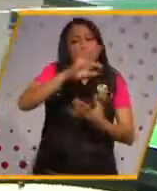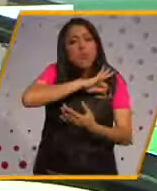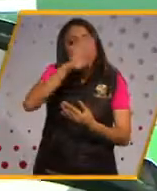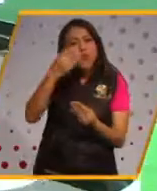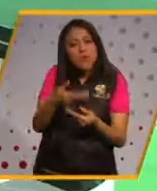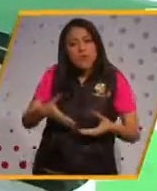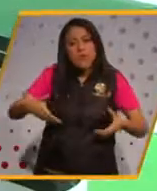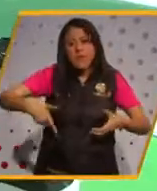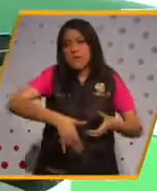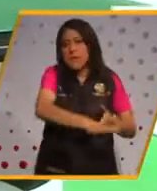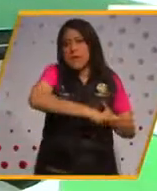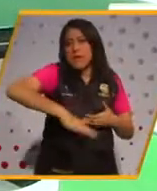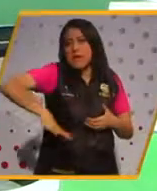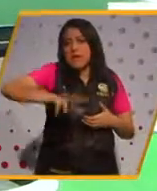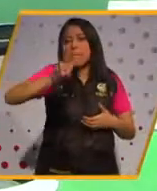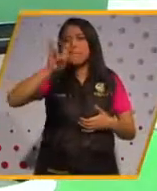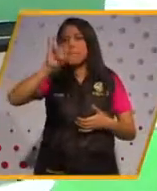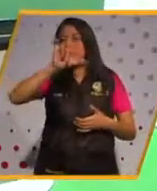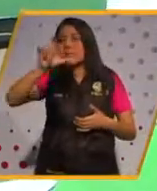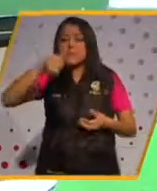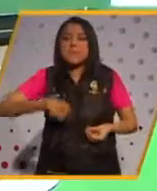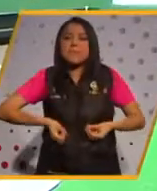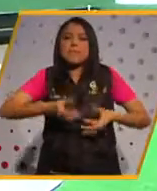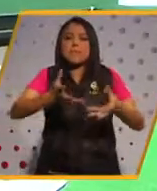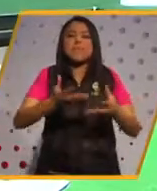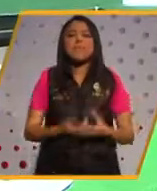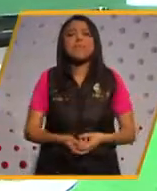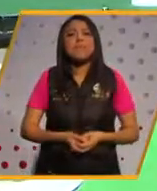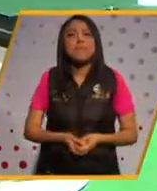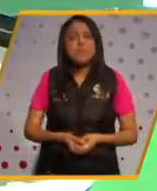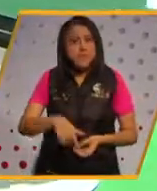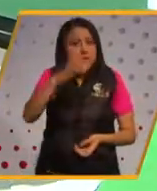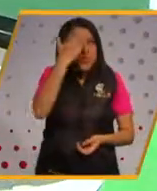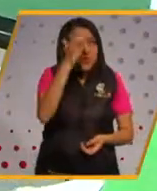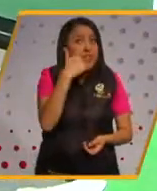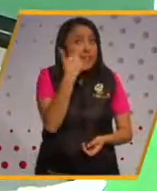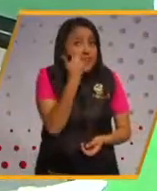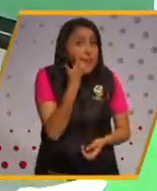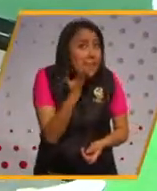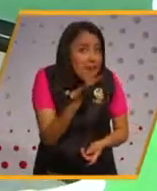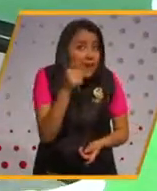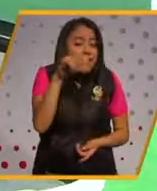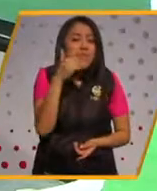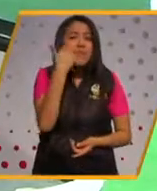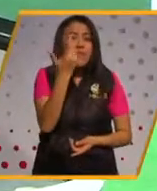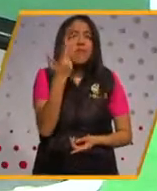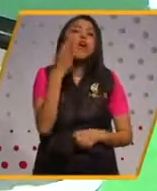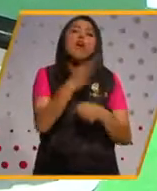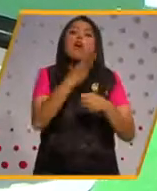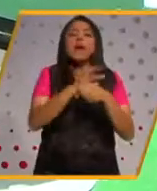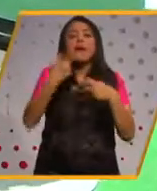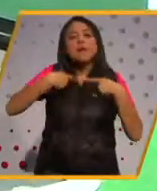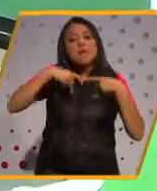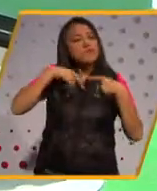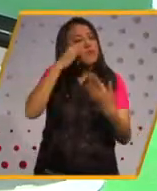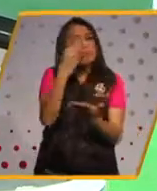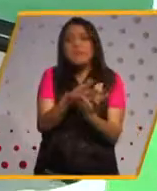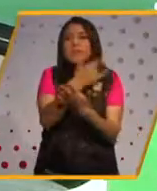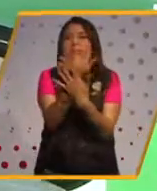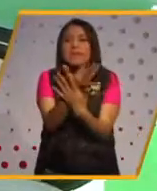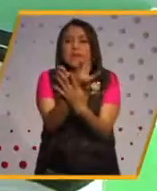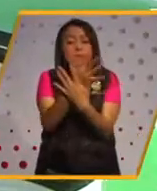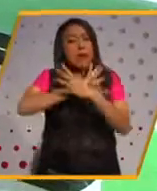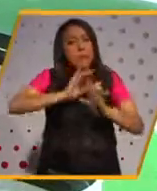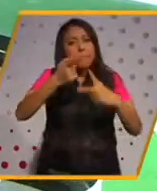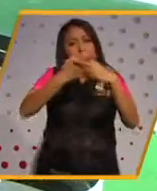juguetón se atrevería a hacer lo que va a suceder ahí adentro hay gente adentro del jugador a esperando nada más la señal ya se